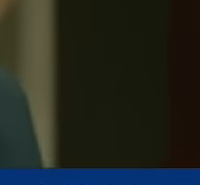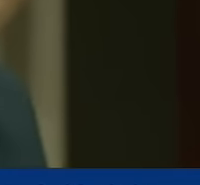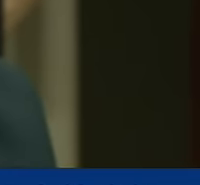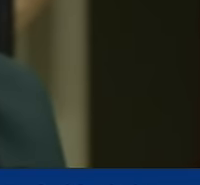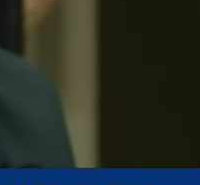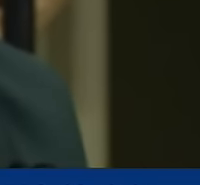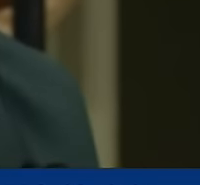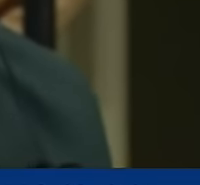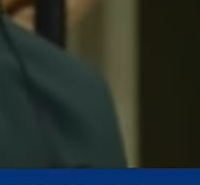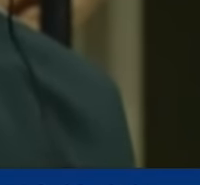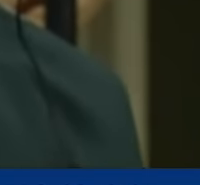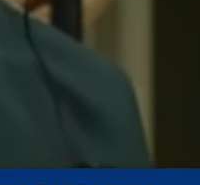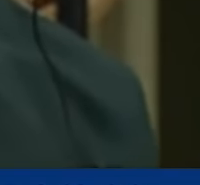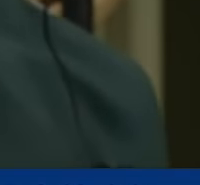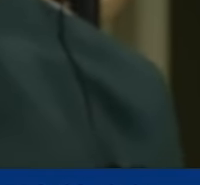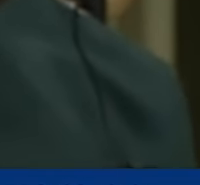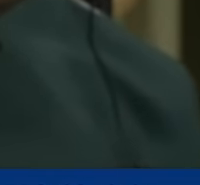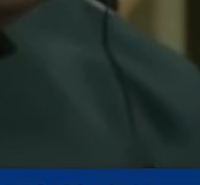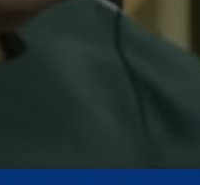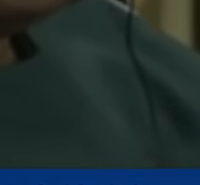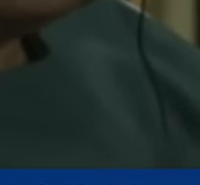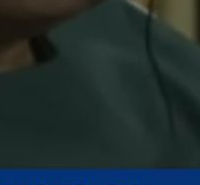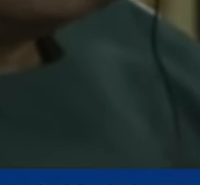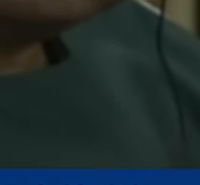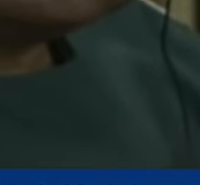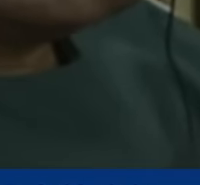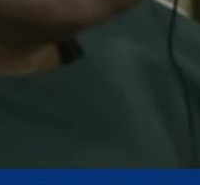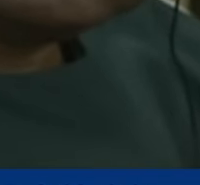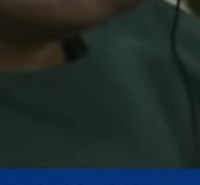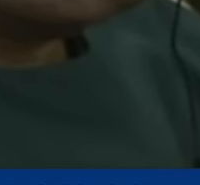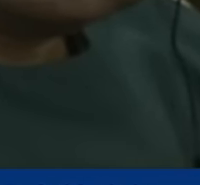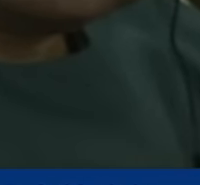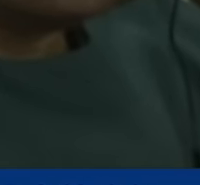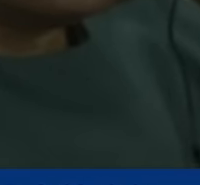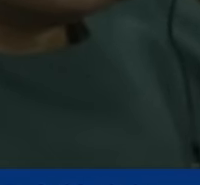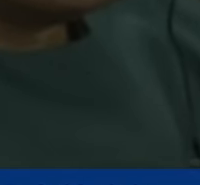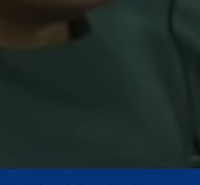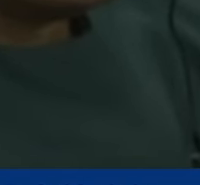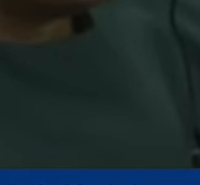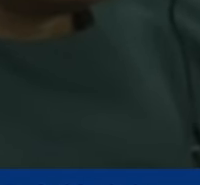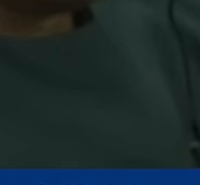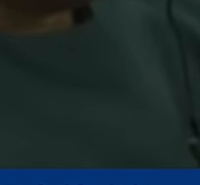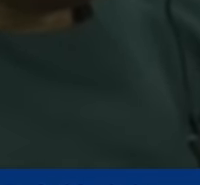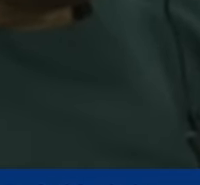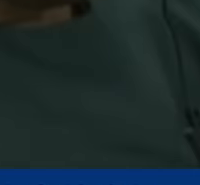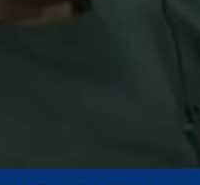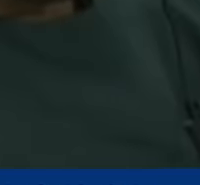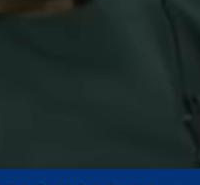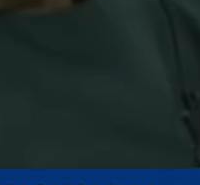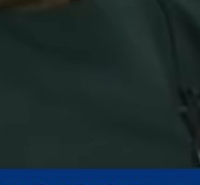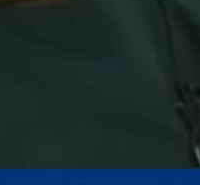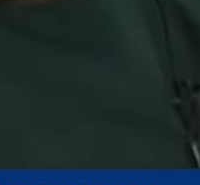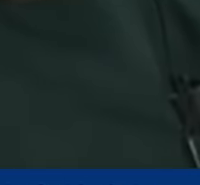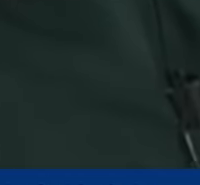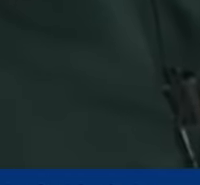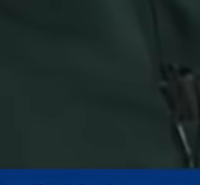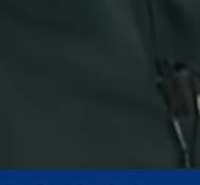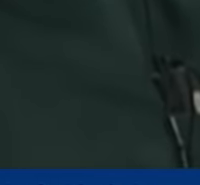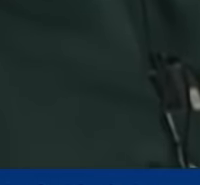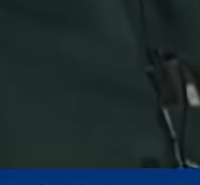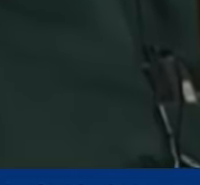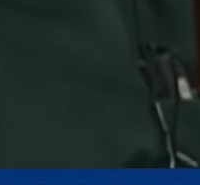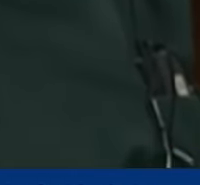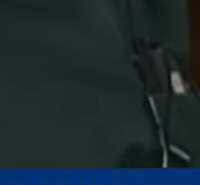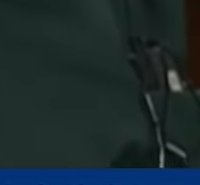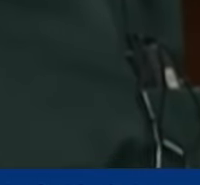de Barracuda, ubicada en aguas territoriales y superficiales del Golfo de Venezuela, esto en